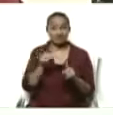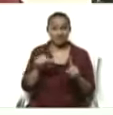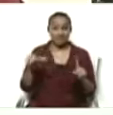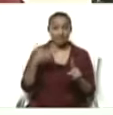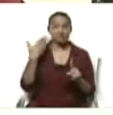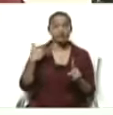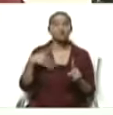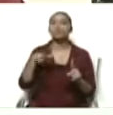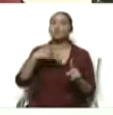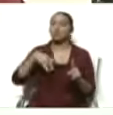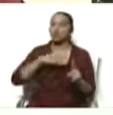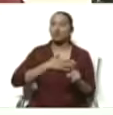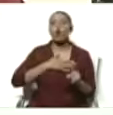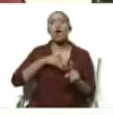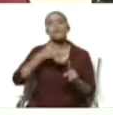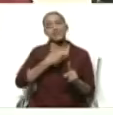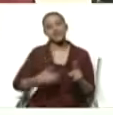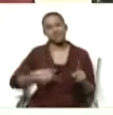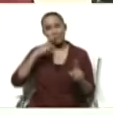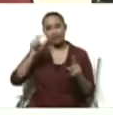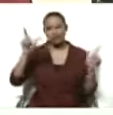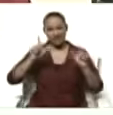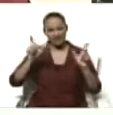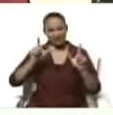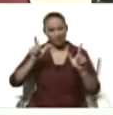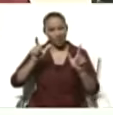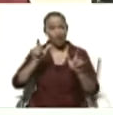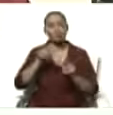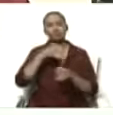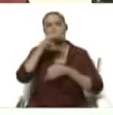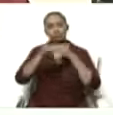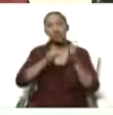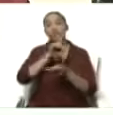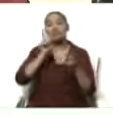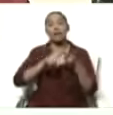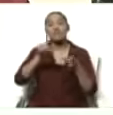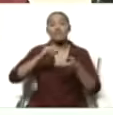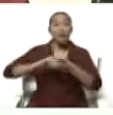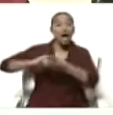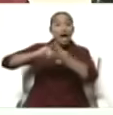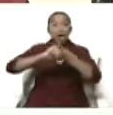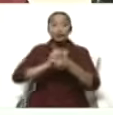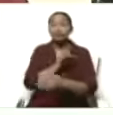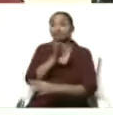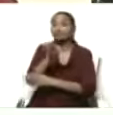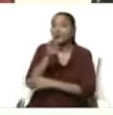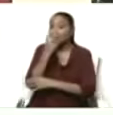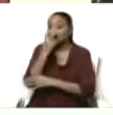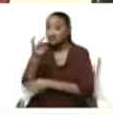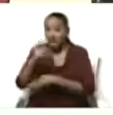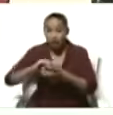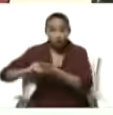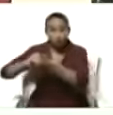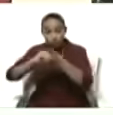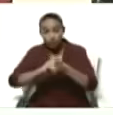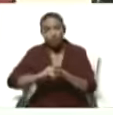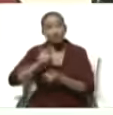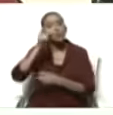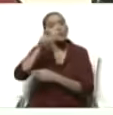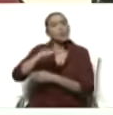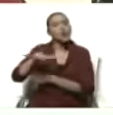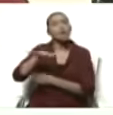Trujillo fuimos a Trujillo una extraordinaria jornada Qué bonita Esa jornada en Trujillo fuimos allá a isnotú estuvimos